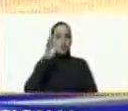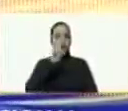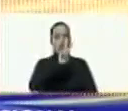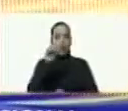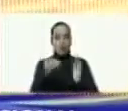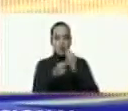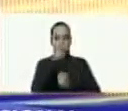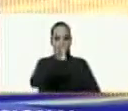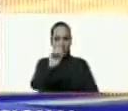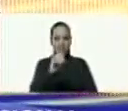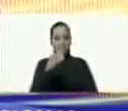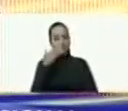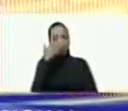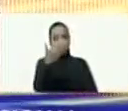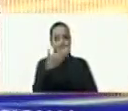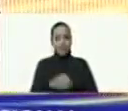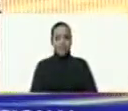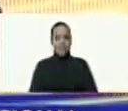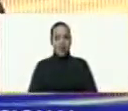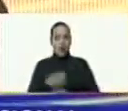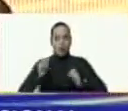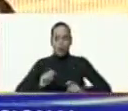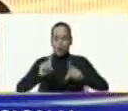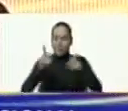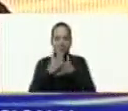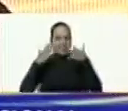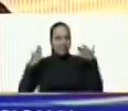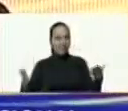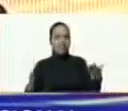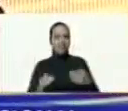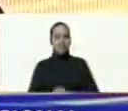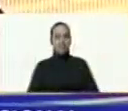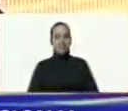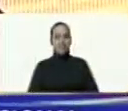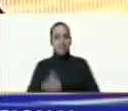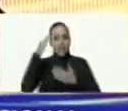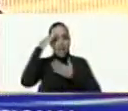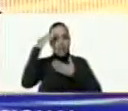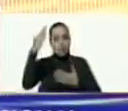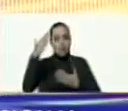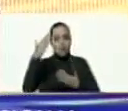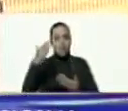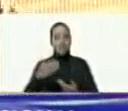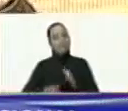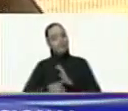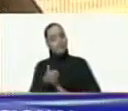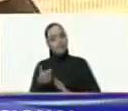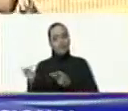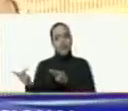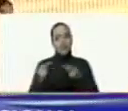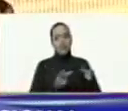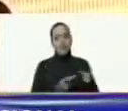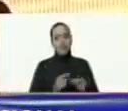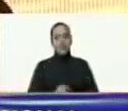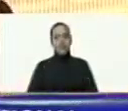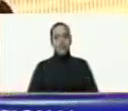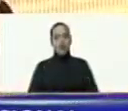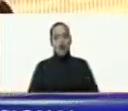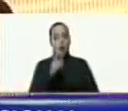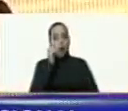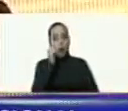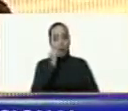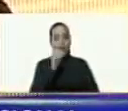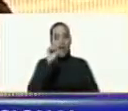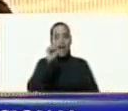2020 en adelante como oportunidades grandiosas, los saluda y les da la bienvenida a Atilio Borón, compañero